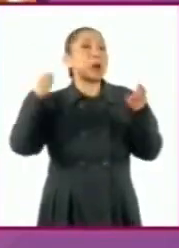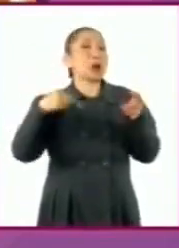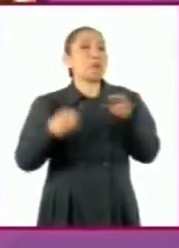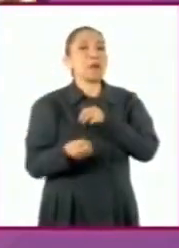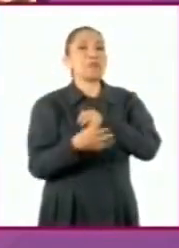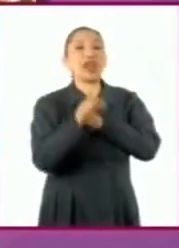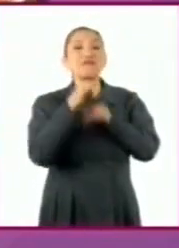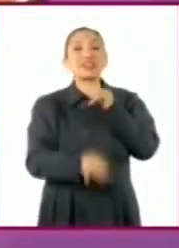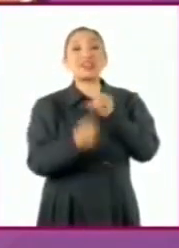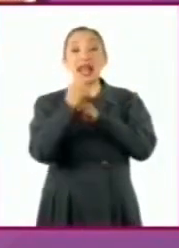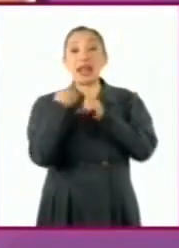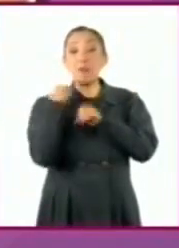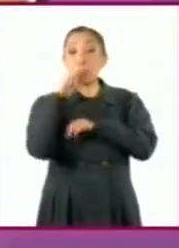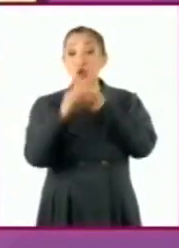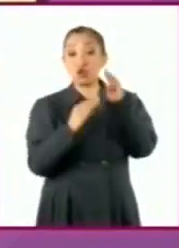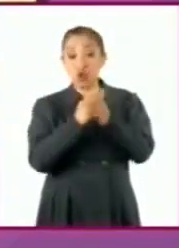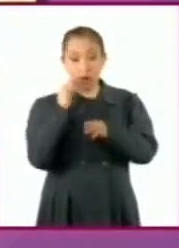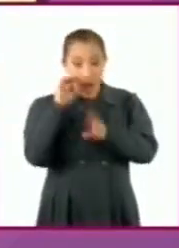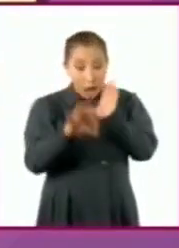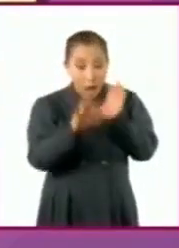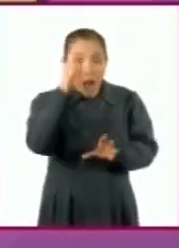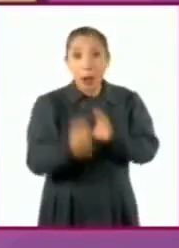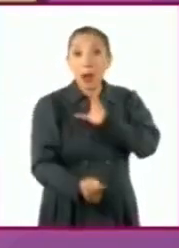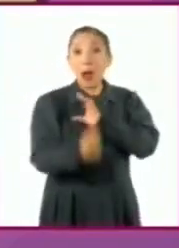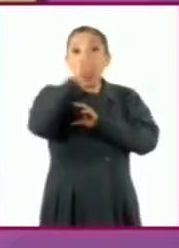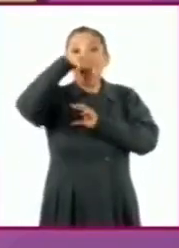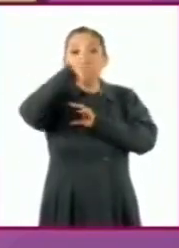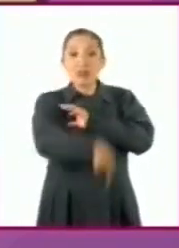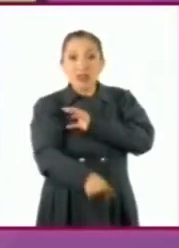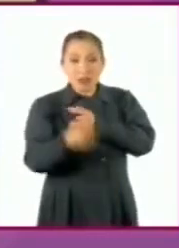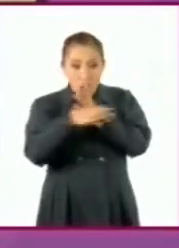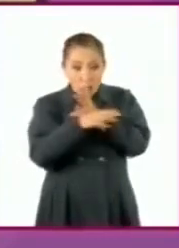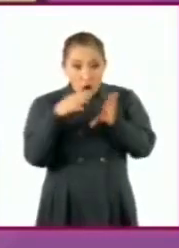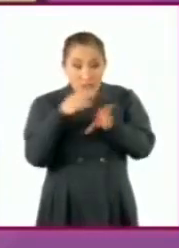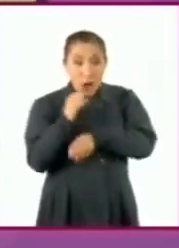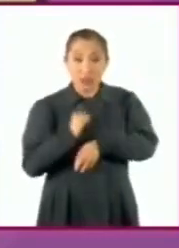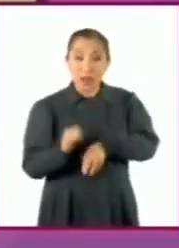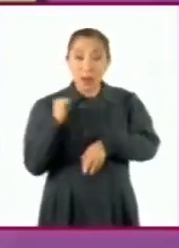el siguiente video para conocer un poco más sobre estos hallazgos.